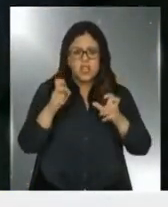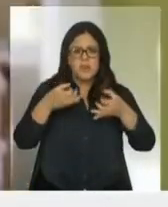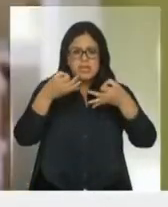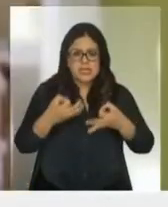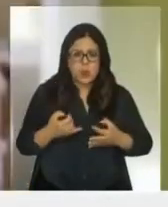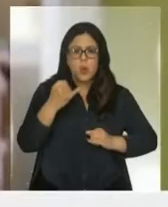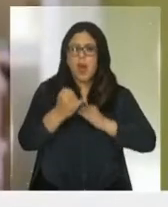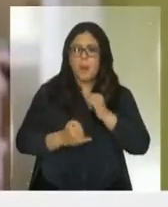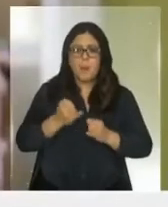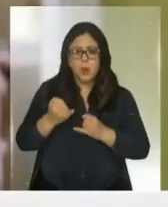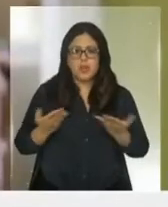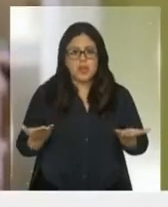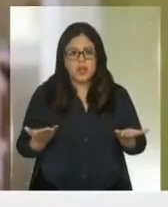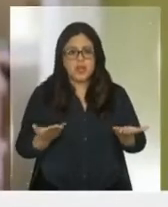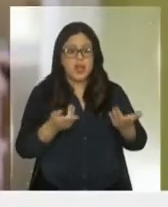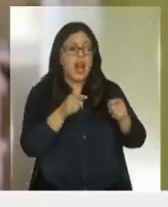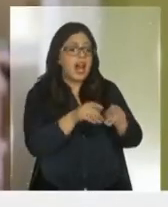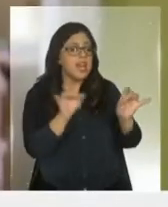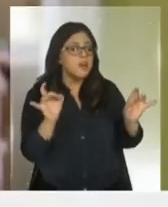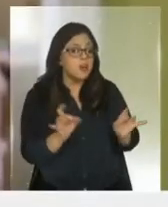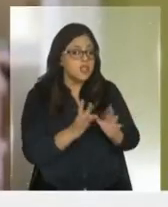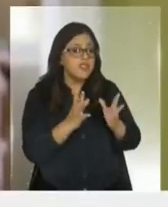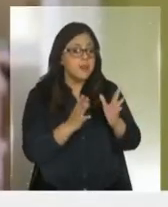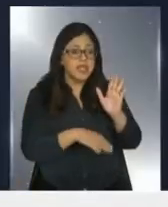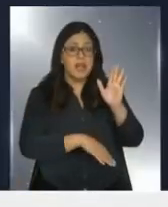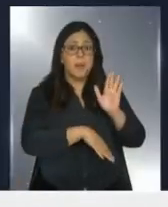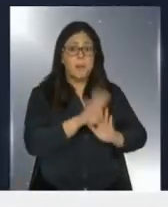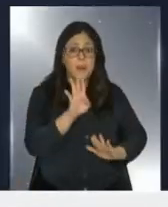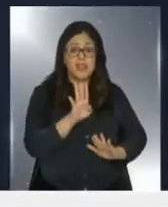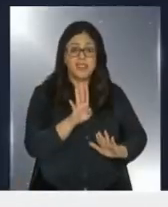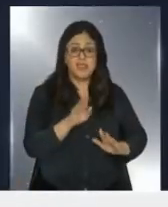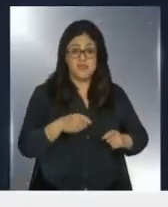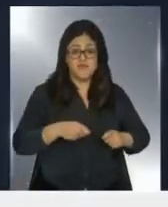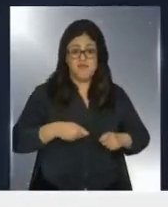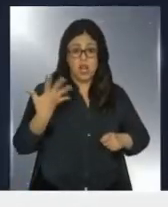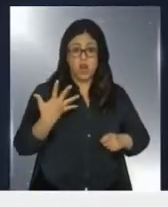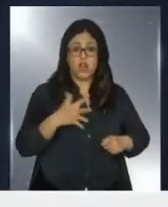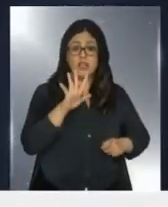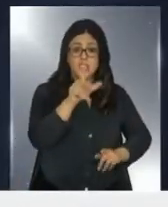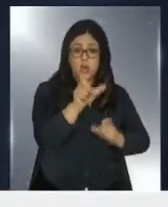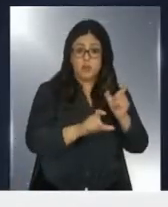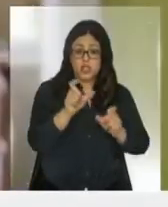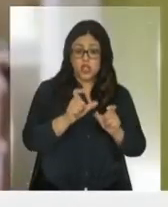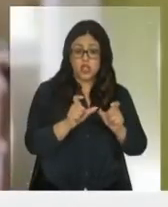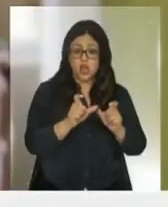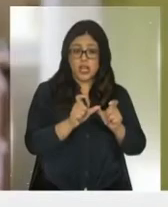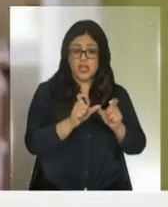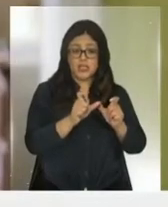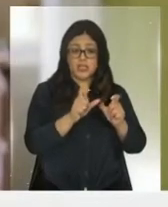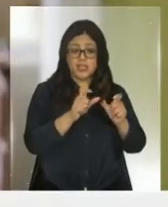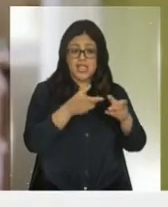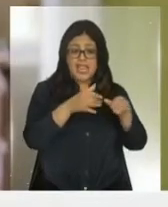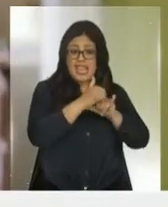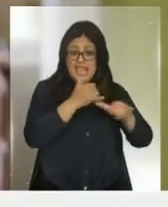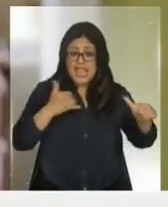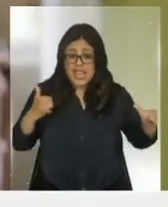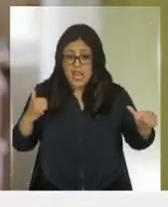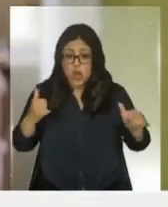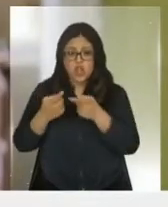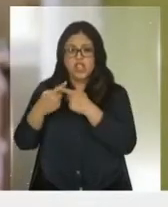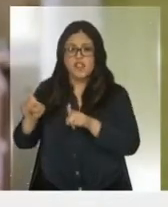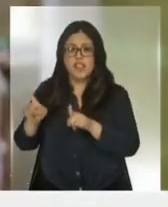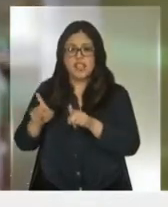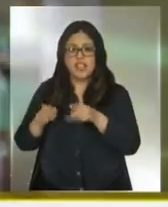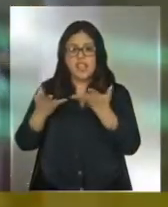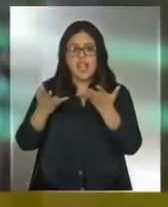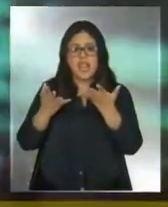ciberseguridad. Pueden valer más 5 ingenieros capacitados que 5 bombas atómicas. La ciberseguridad y el hackeo es la nueva